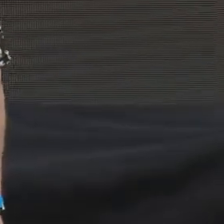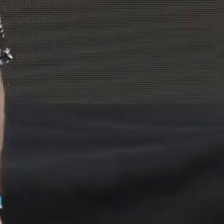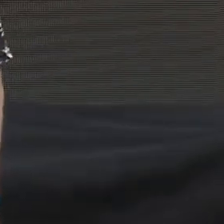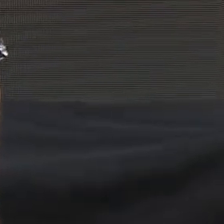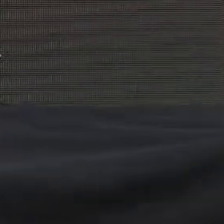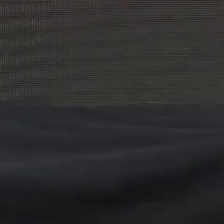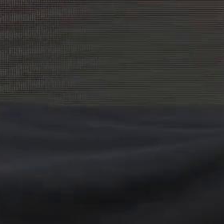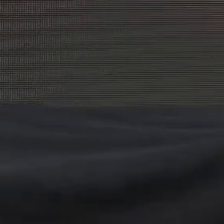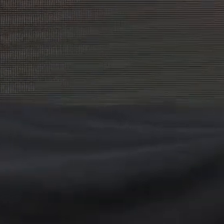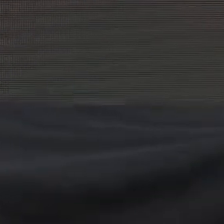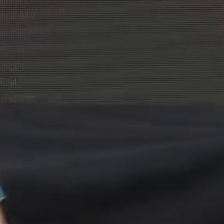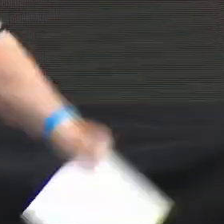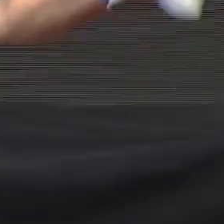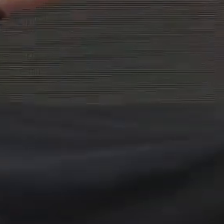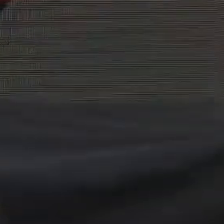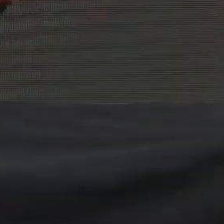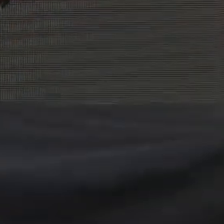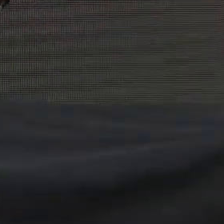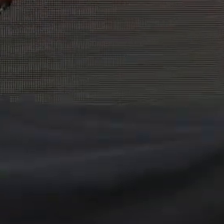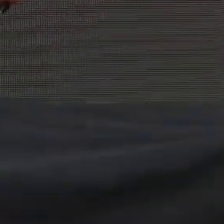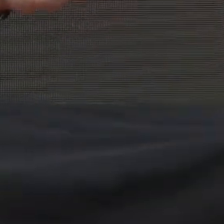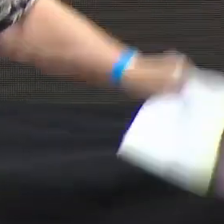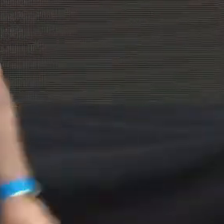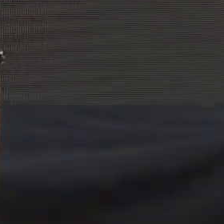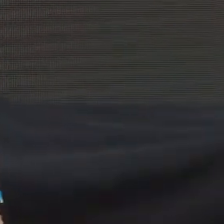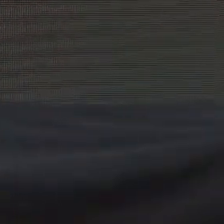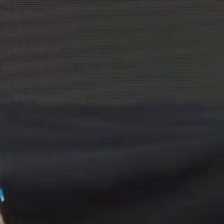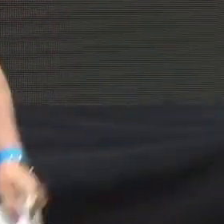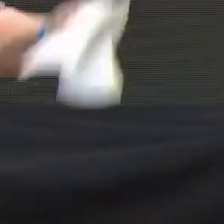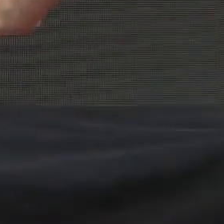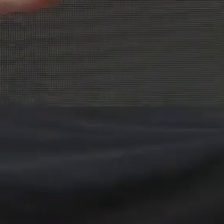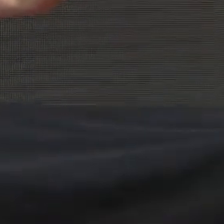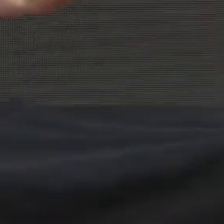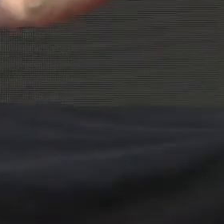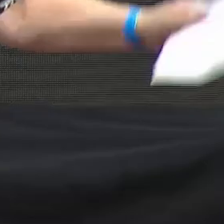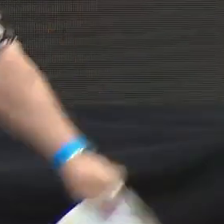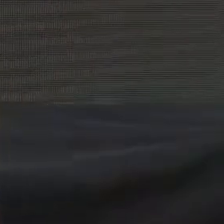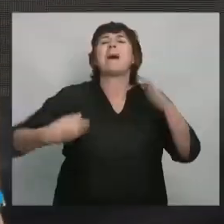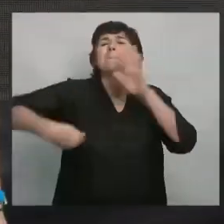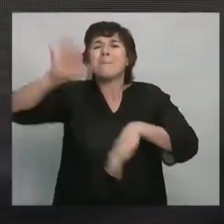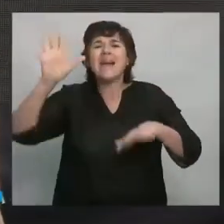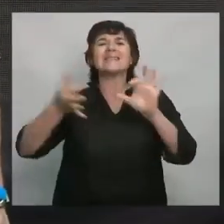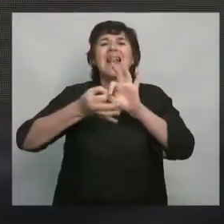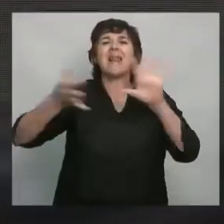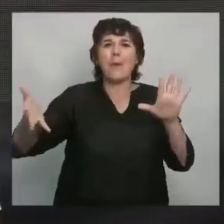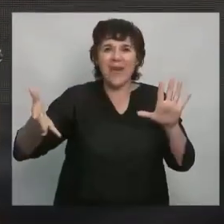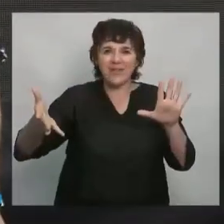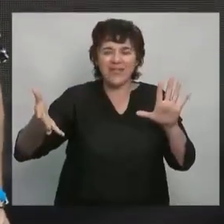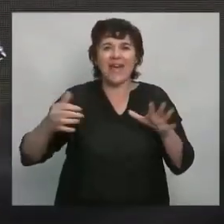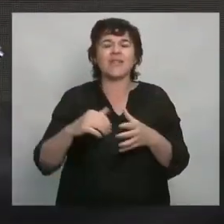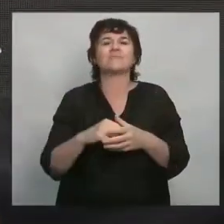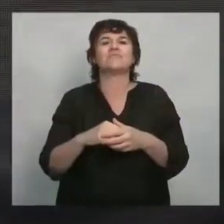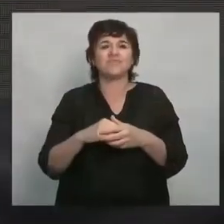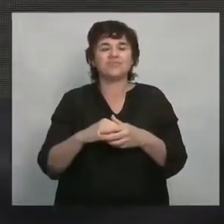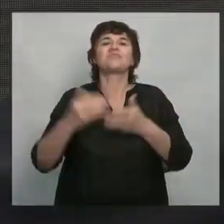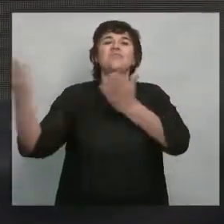el pensamiento crítico para saber a dónde vamos, para una mayor libertad. Queridos míos,